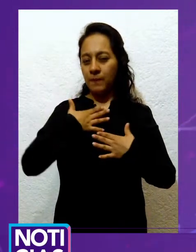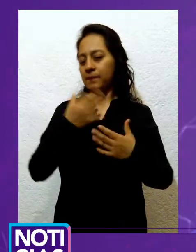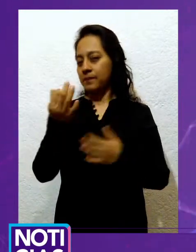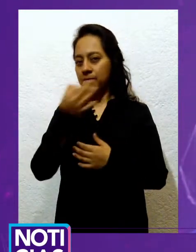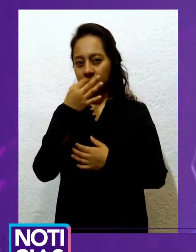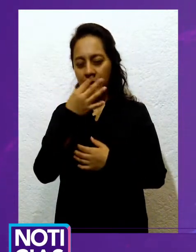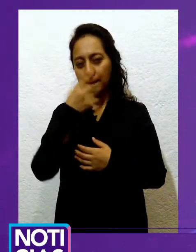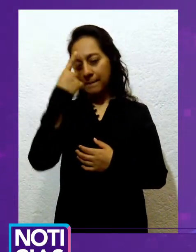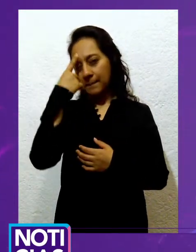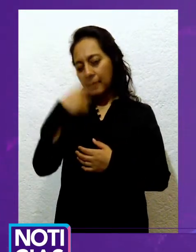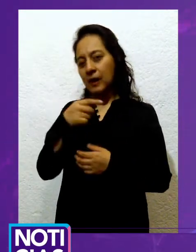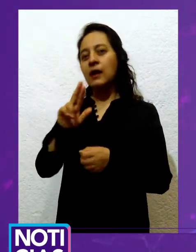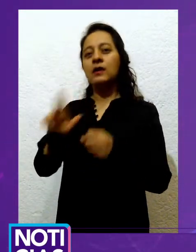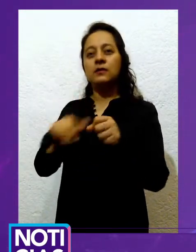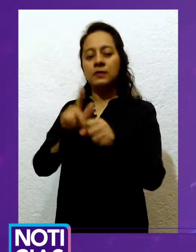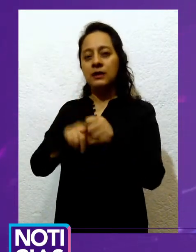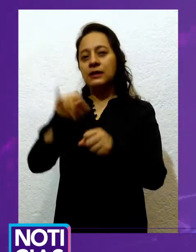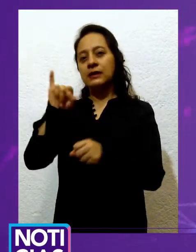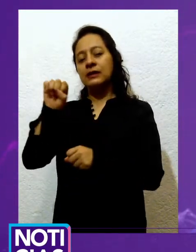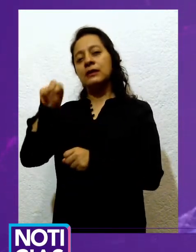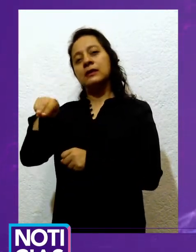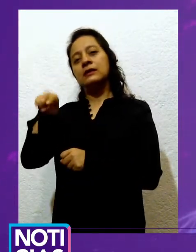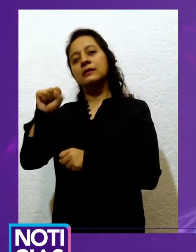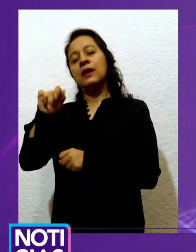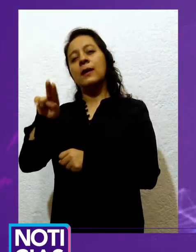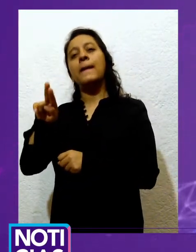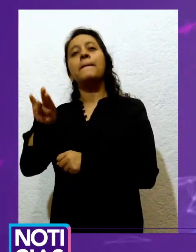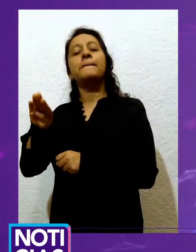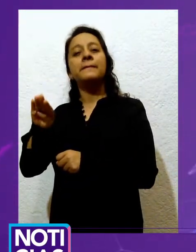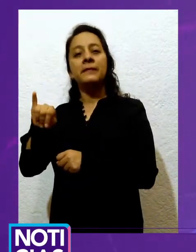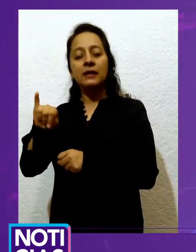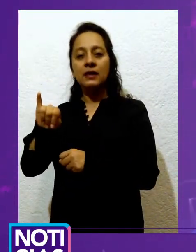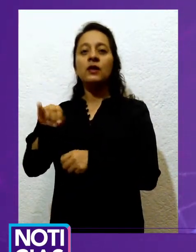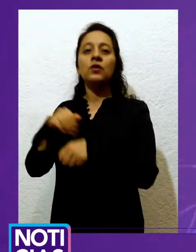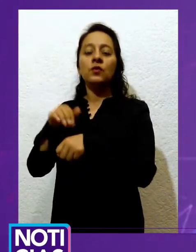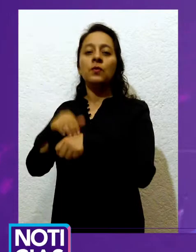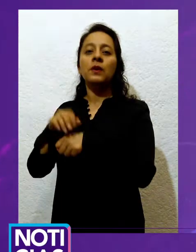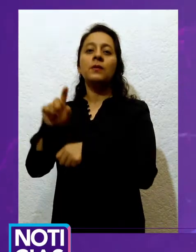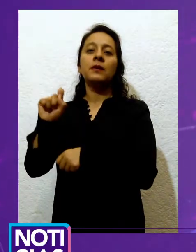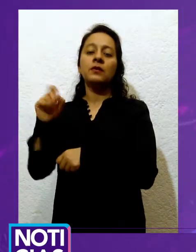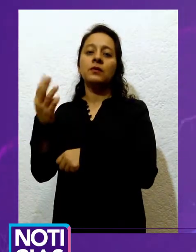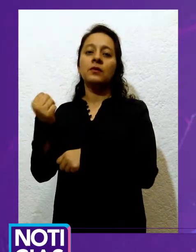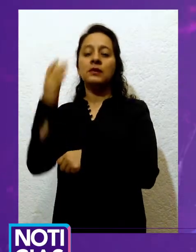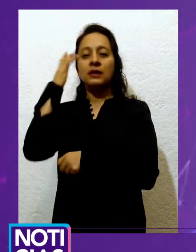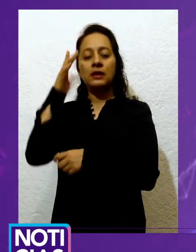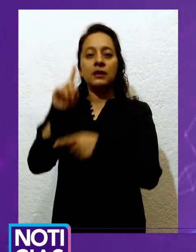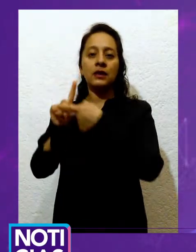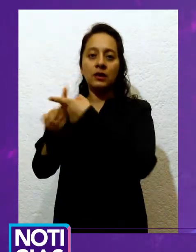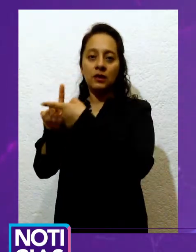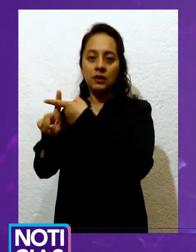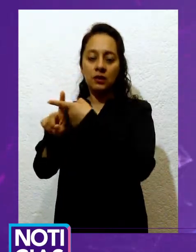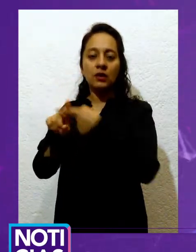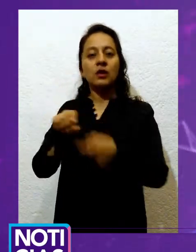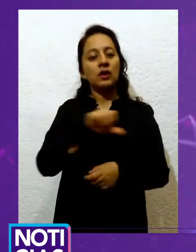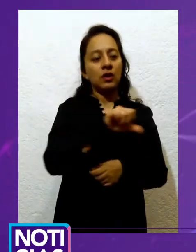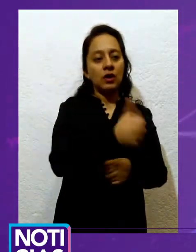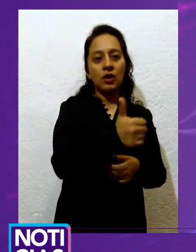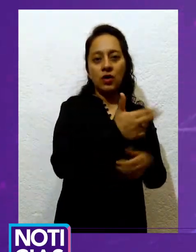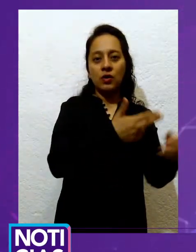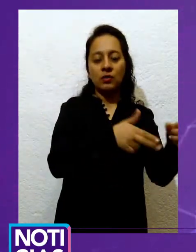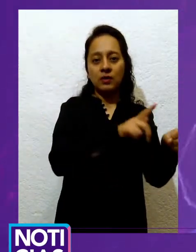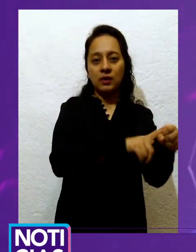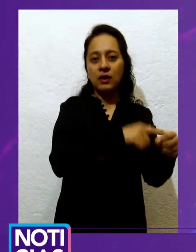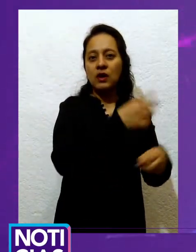unidad operativa de hospitalización del cuarto regimiento blindado de reconocimiento destinados a hacer frente a la contingencia